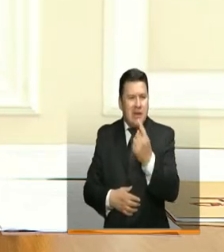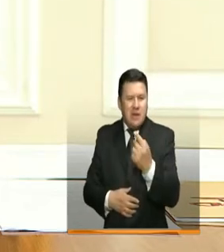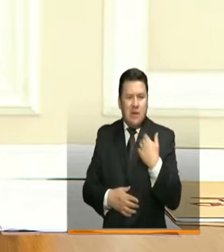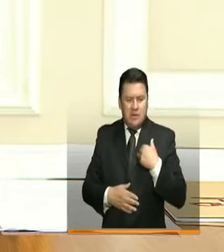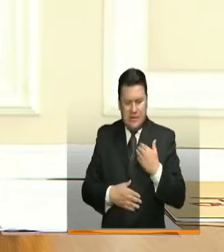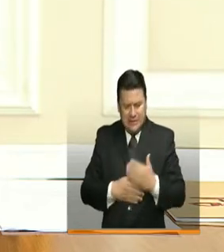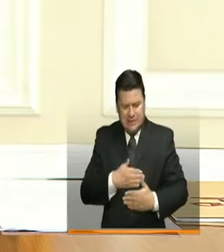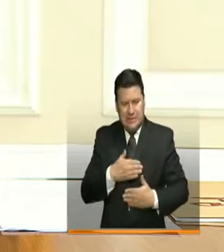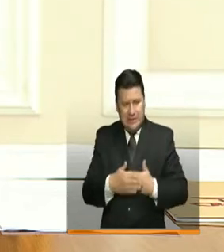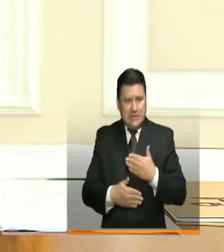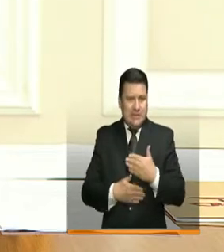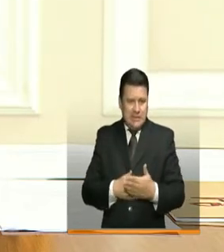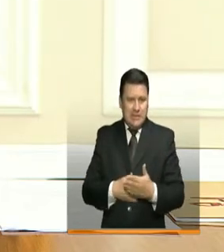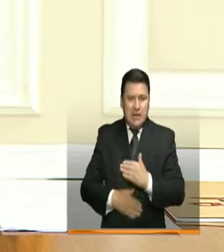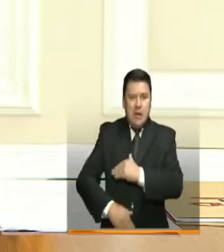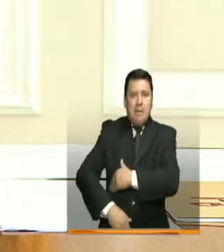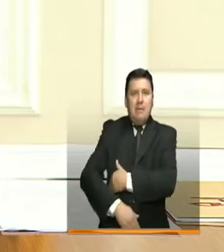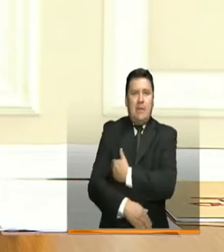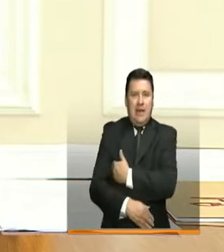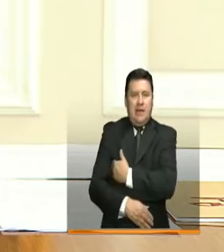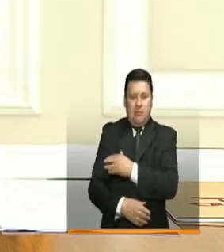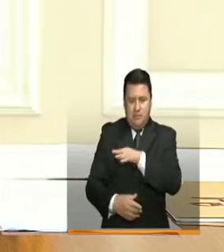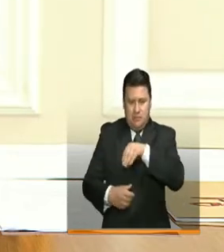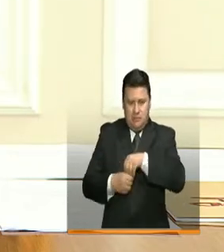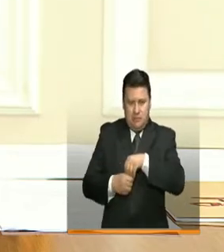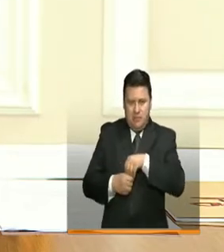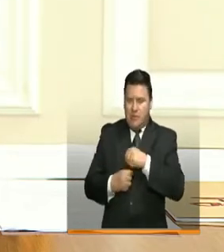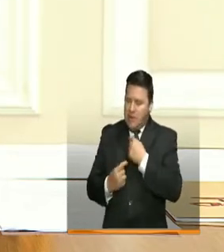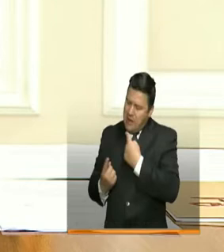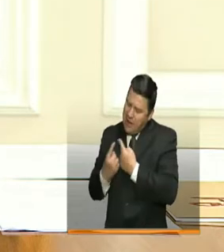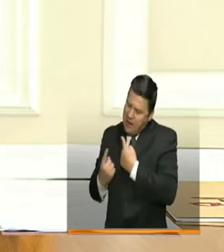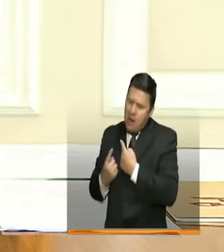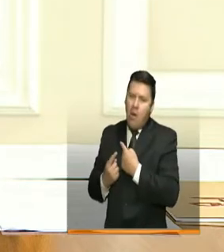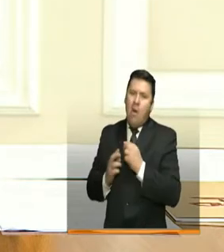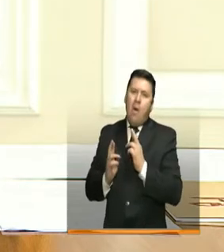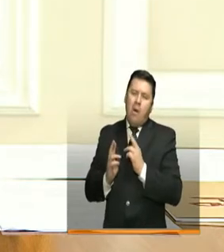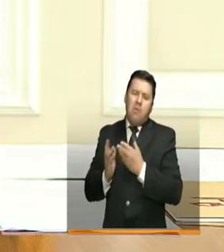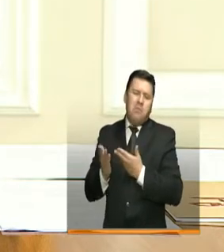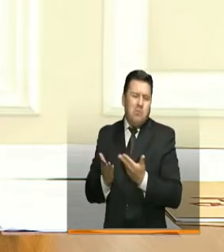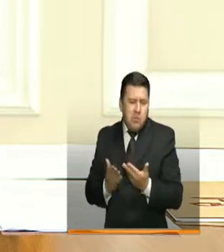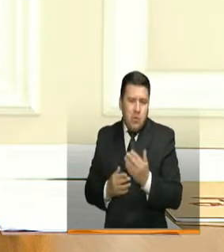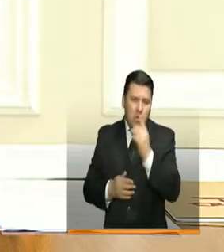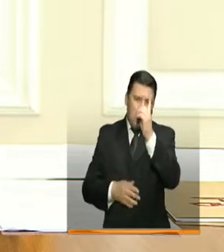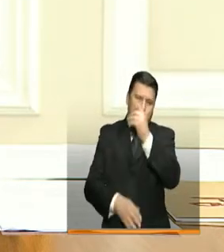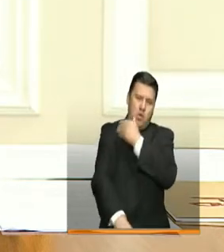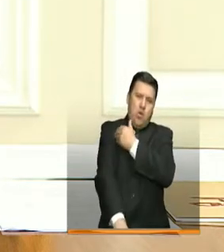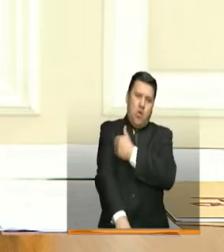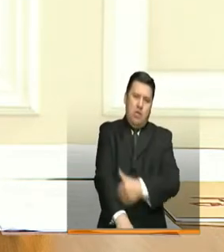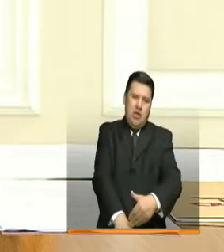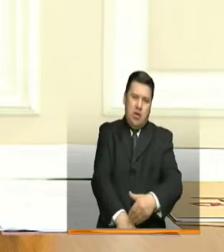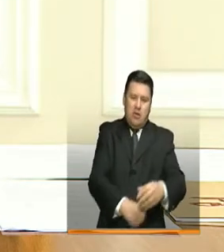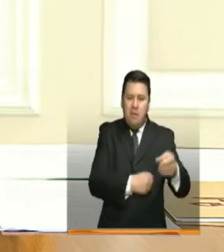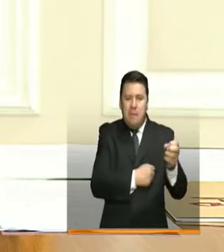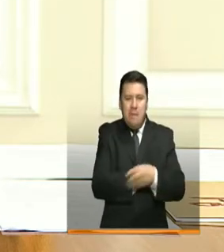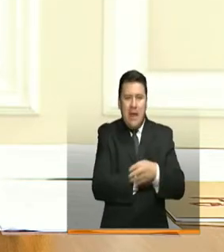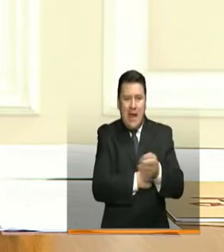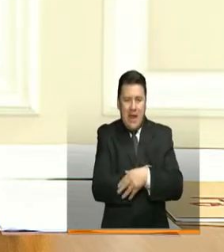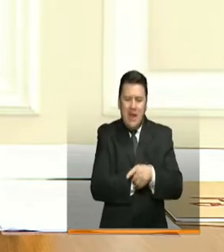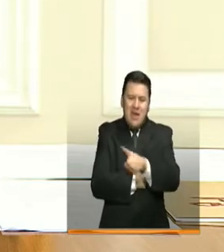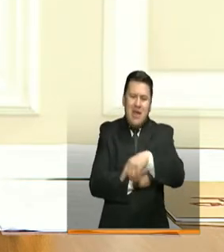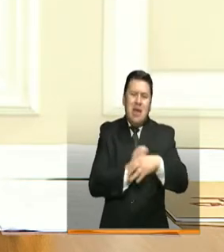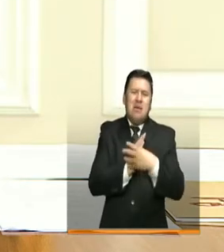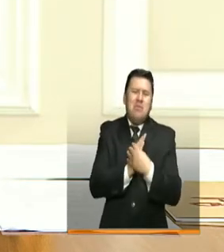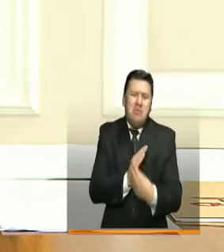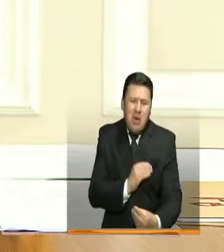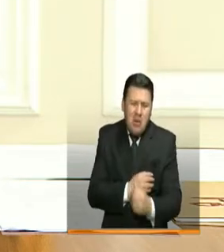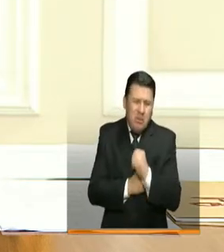venido avanzando con el Ministerio del Interior para poder llevar 1 millón de mercados a sectores